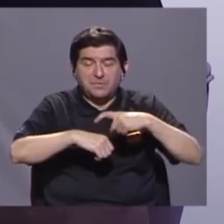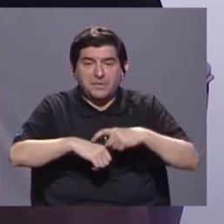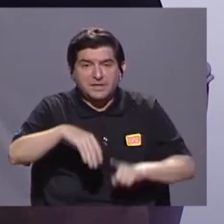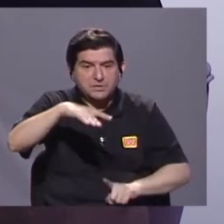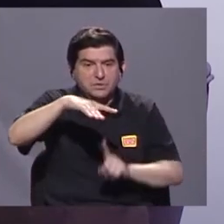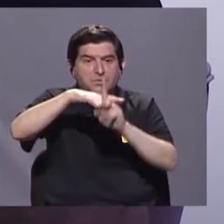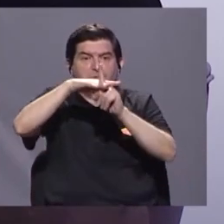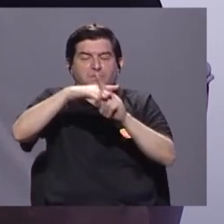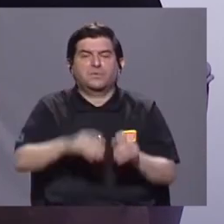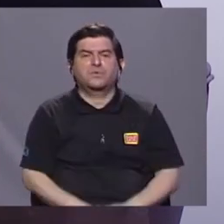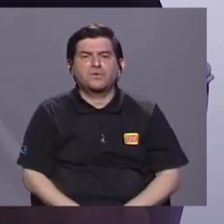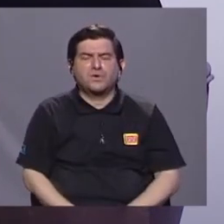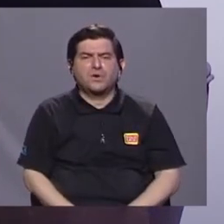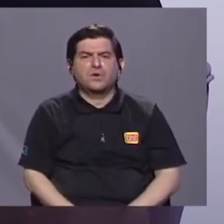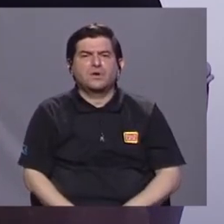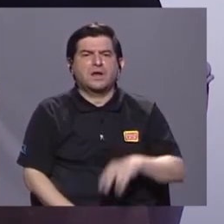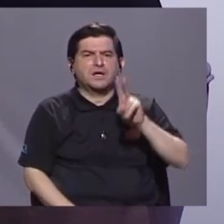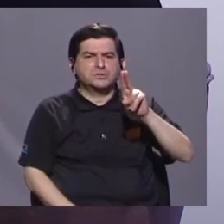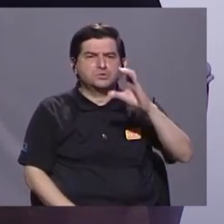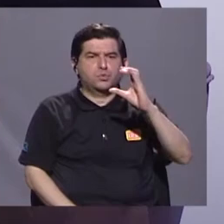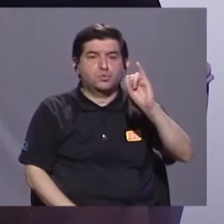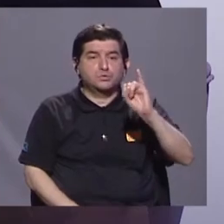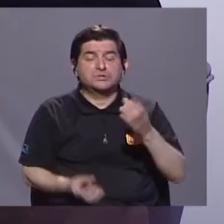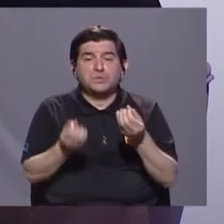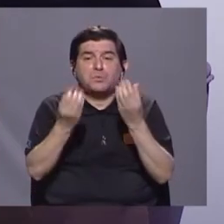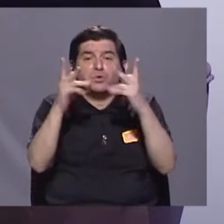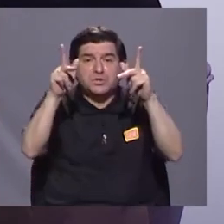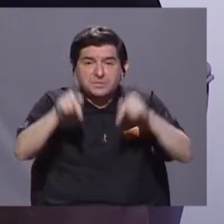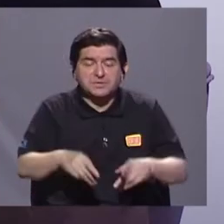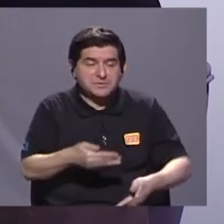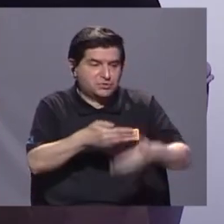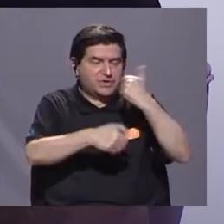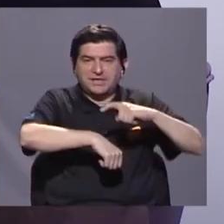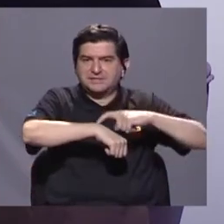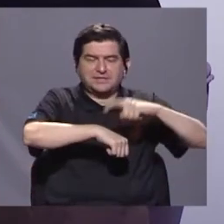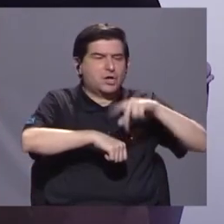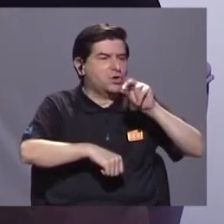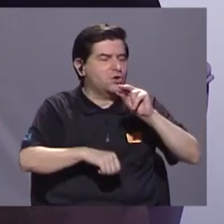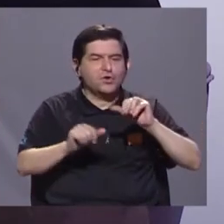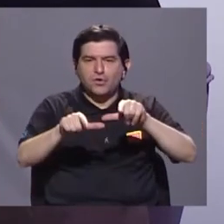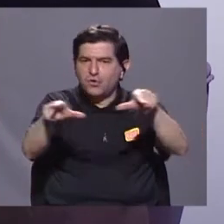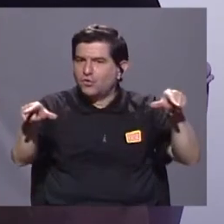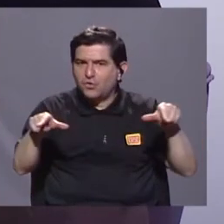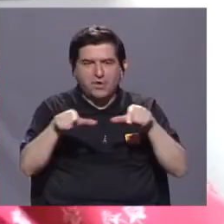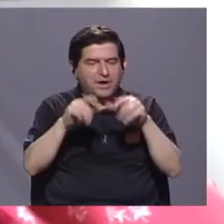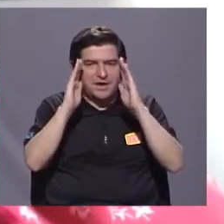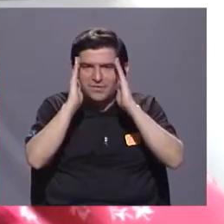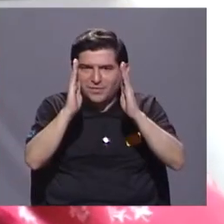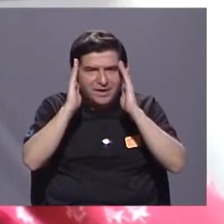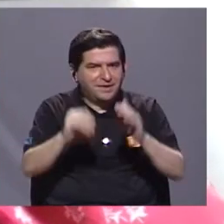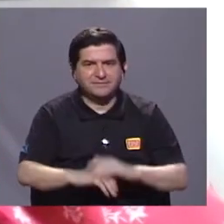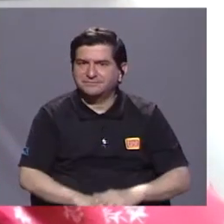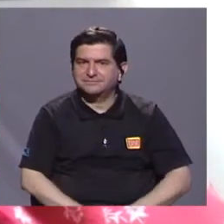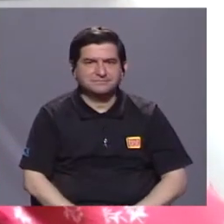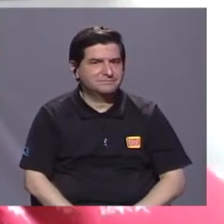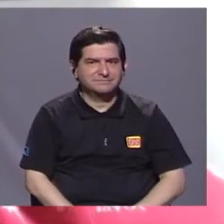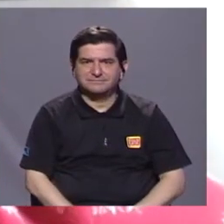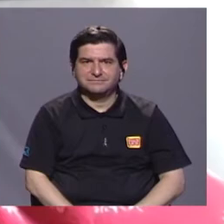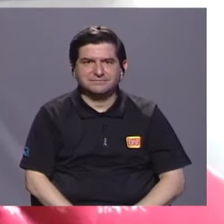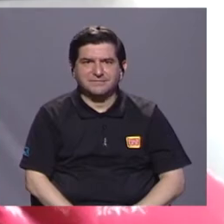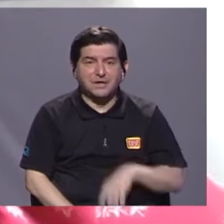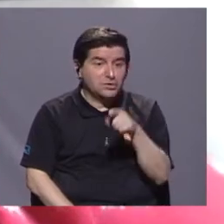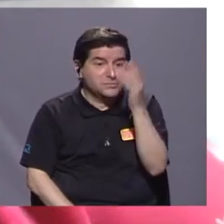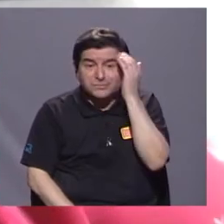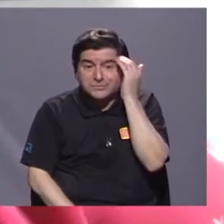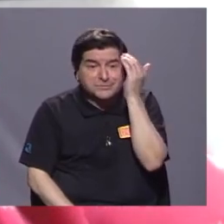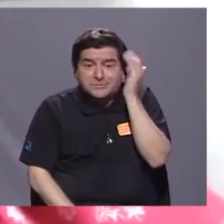unidades de cuidados intensivos están llenas con personas que en la bola pasada no estarían allí en cuidados intensivos y usted no